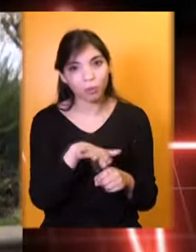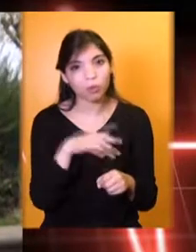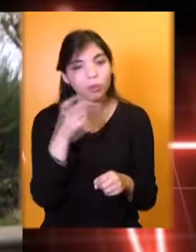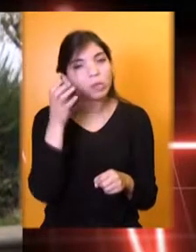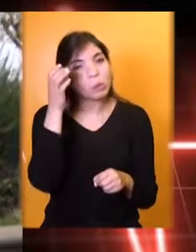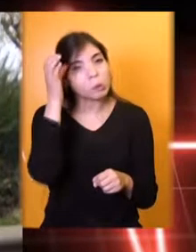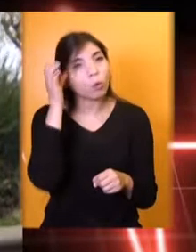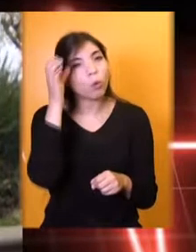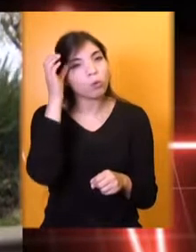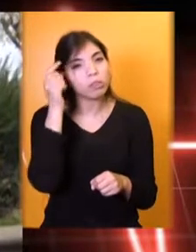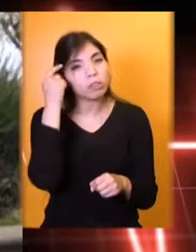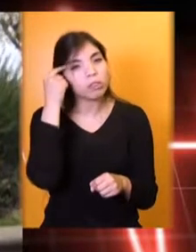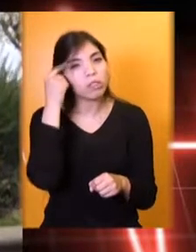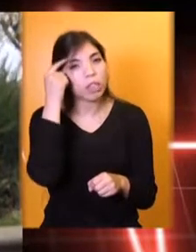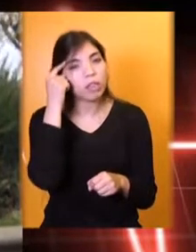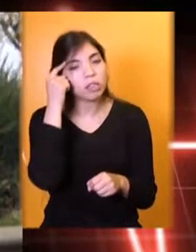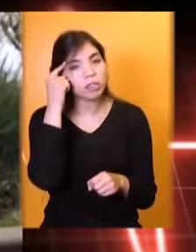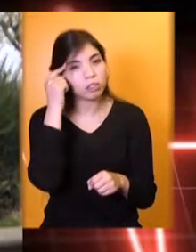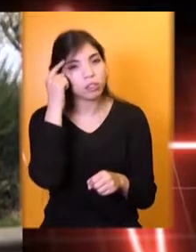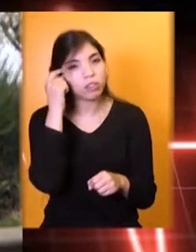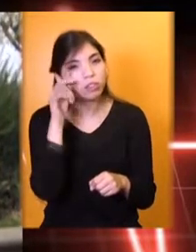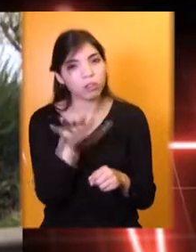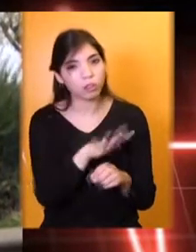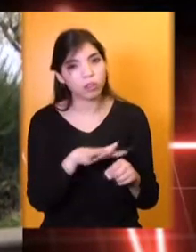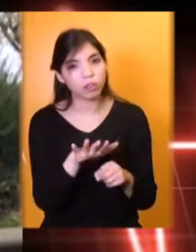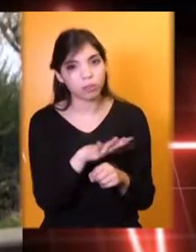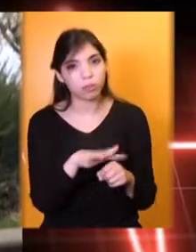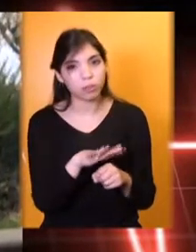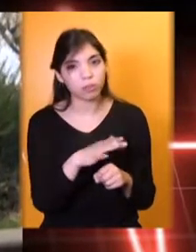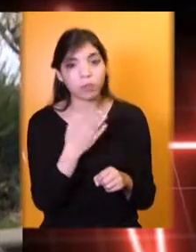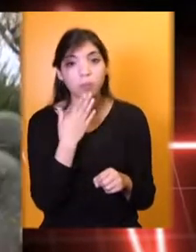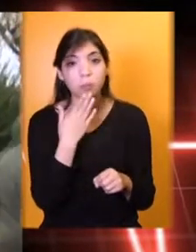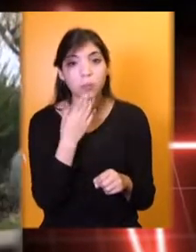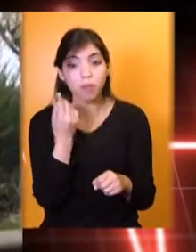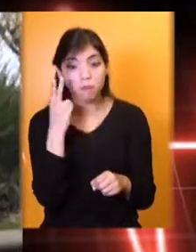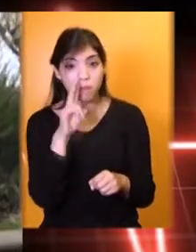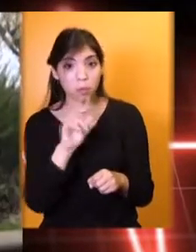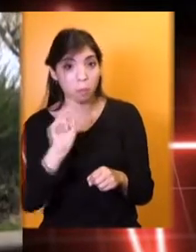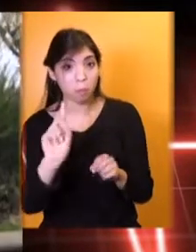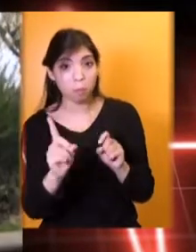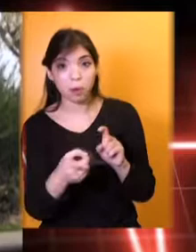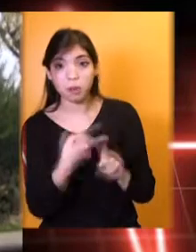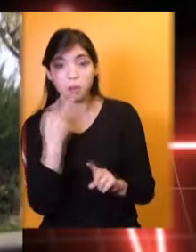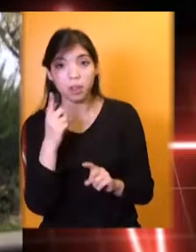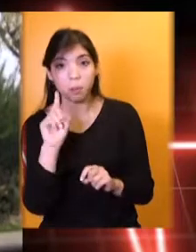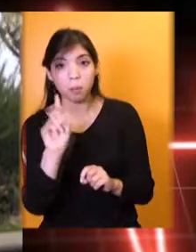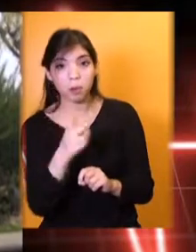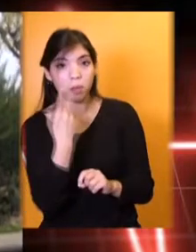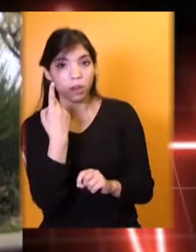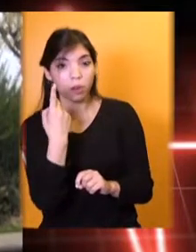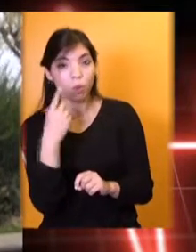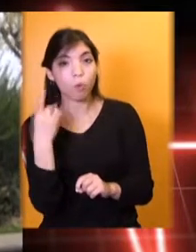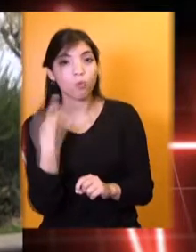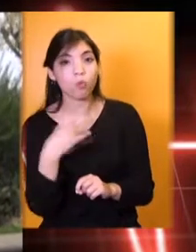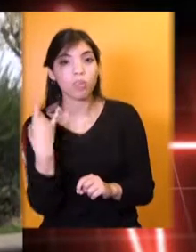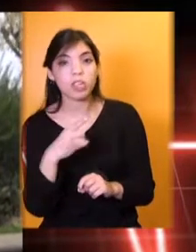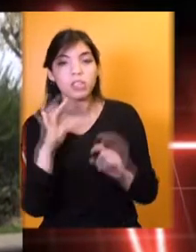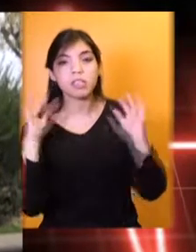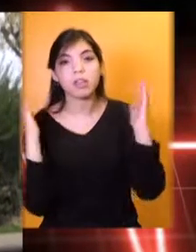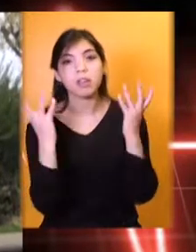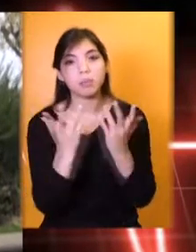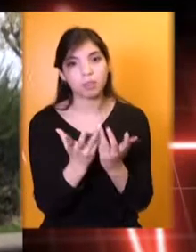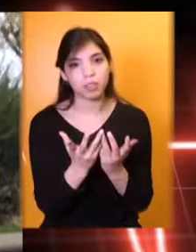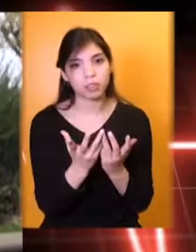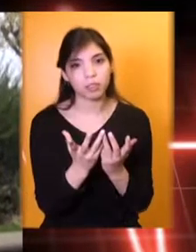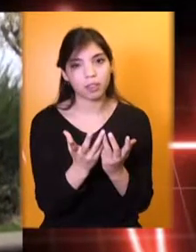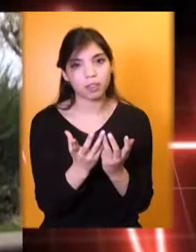conciencia respecto a esta problemática de contaminación que tenemos en la ciudad. Tuvimos los primeros episodios críticos de emergencia y lógicamente durante